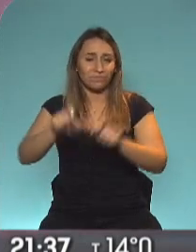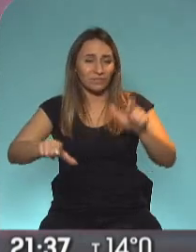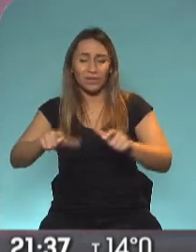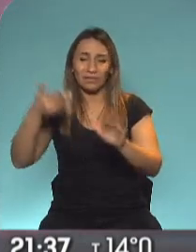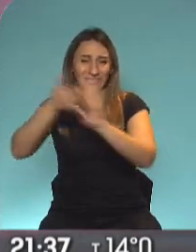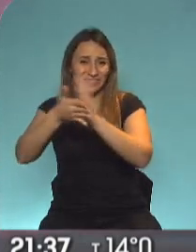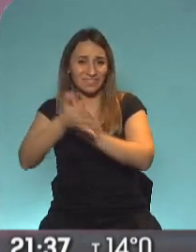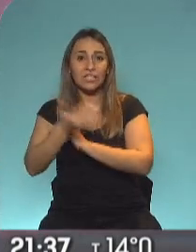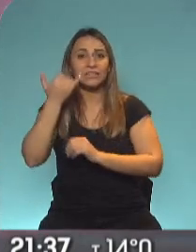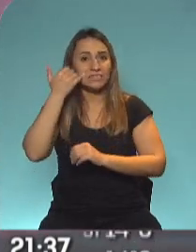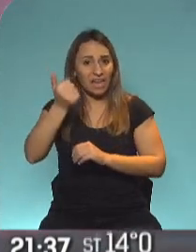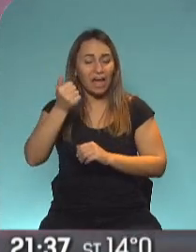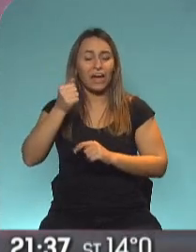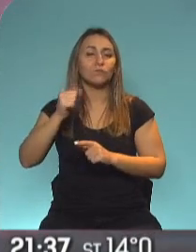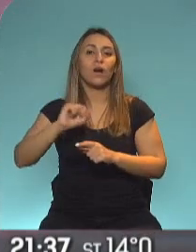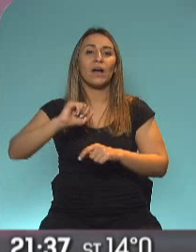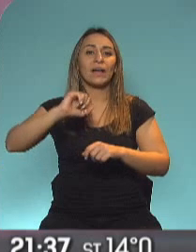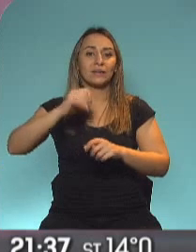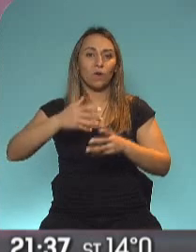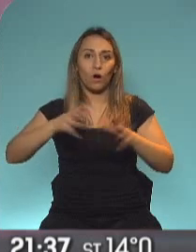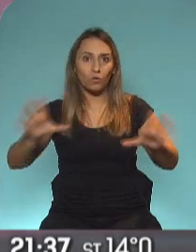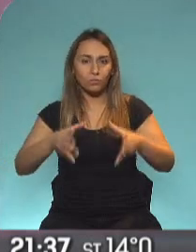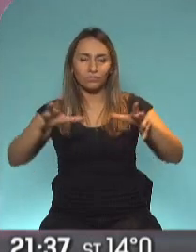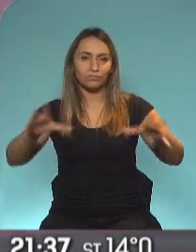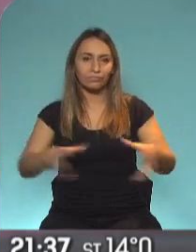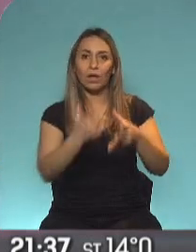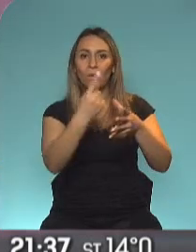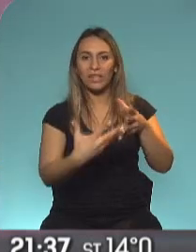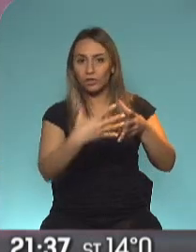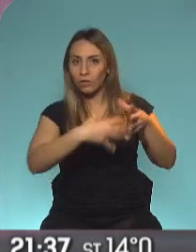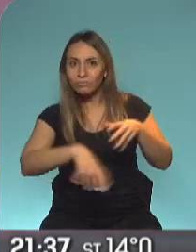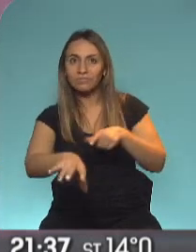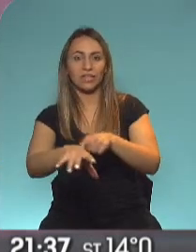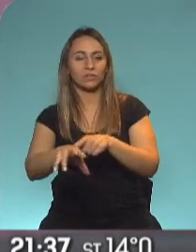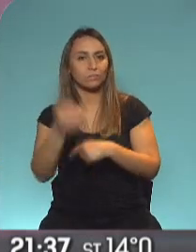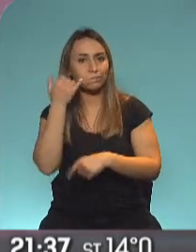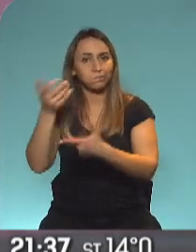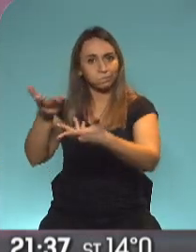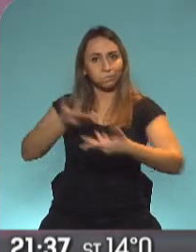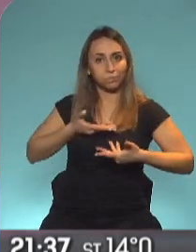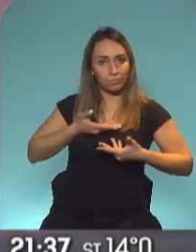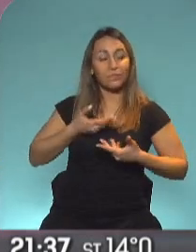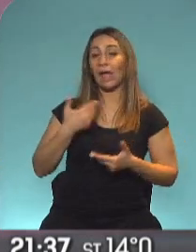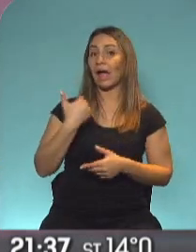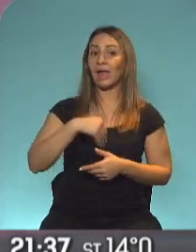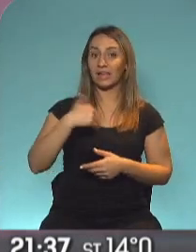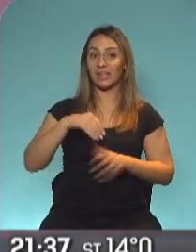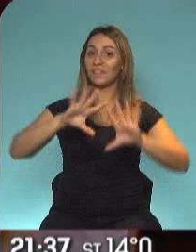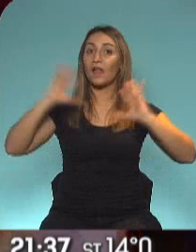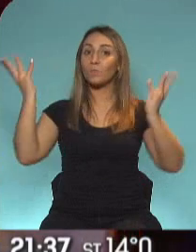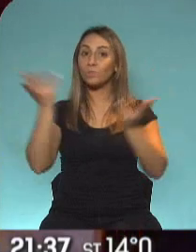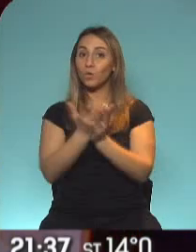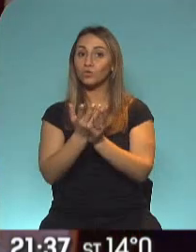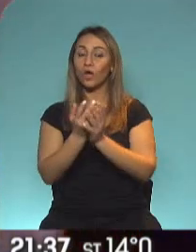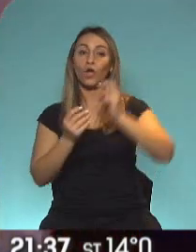llegamos recién a la quinta parte. Argentina es uno de los dos países del mundo que tiene un programa